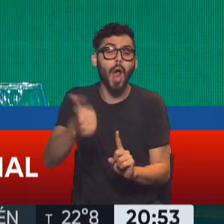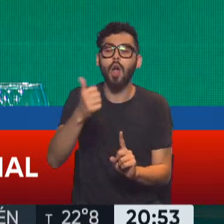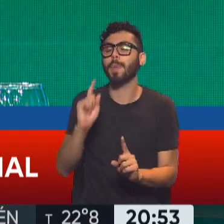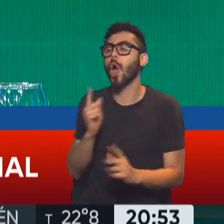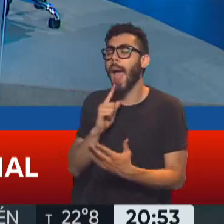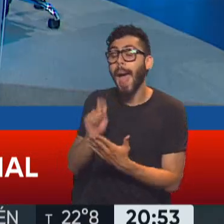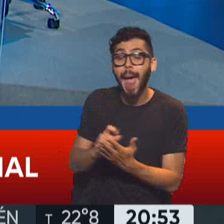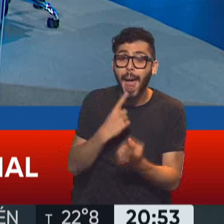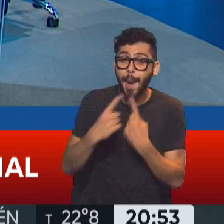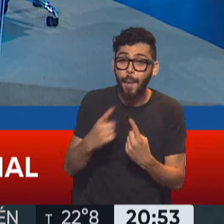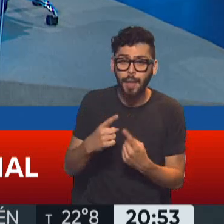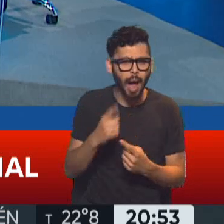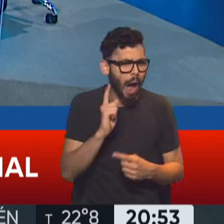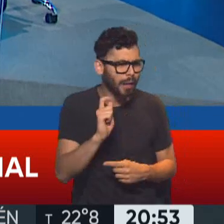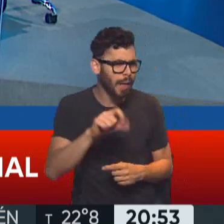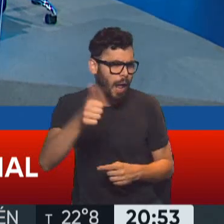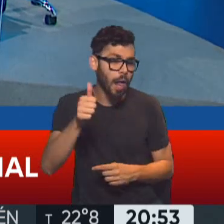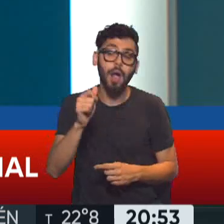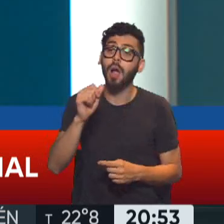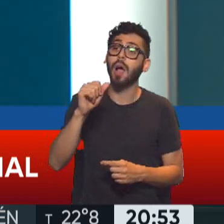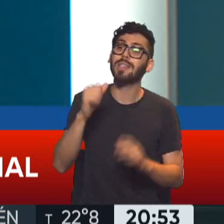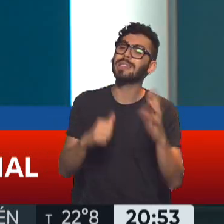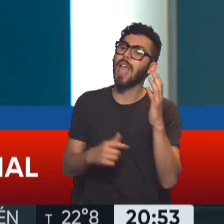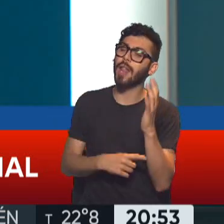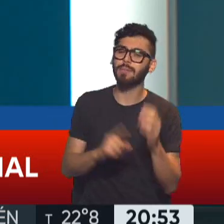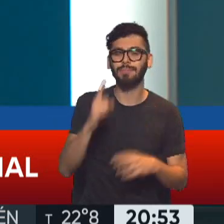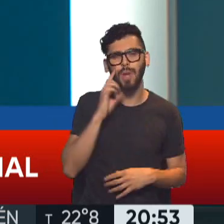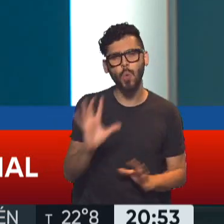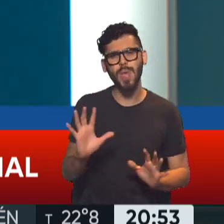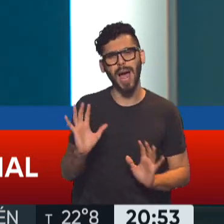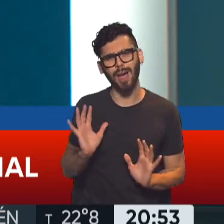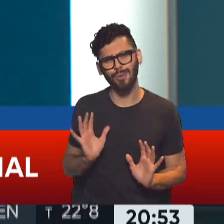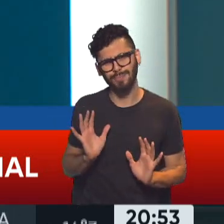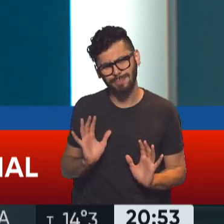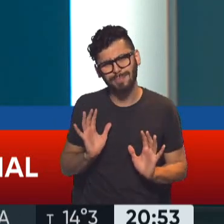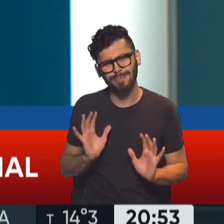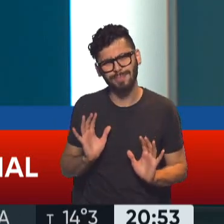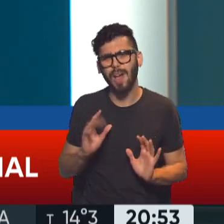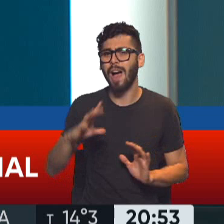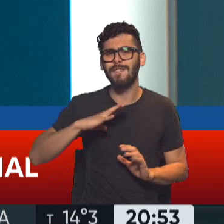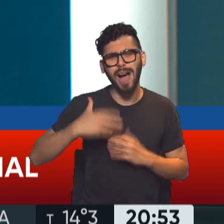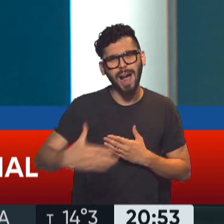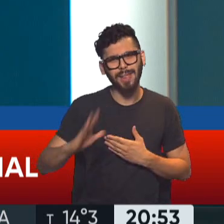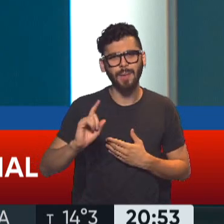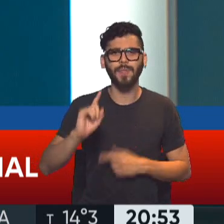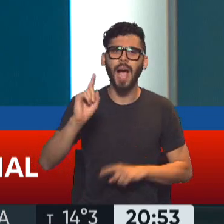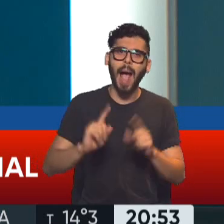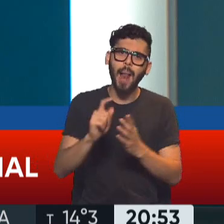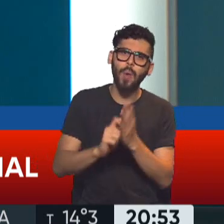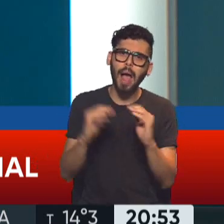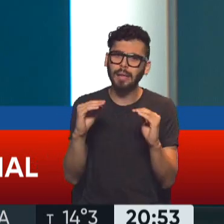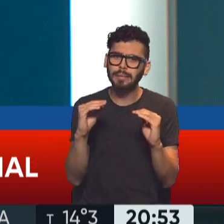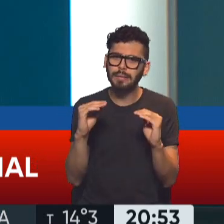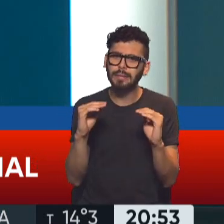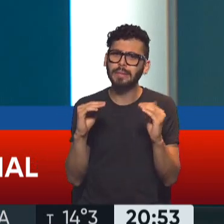¿A quiénes? ¿A quiénes? A la izquierda. Sí, pero tengamos cuidado. Mucho porque cuidado, falta el 19 de diciembre. Hay alguna encuesta que le dan una ventaja